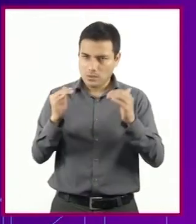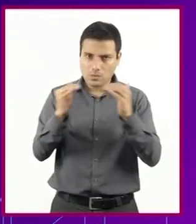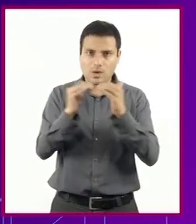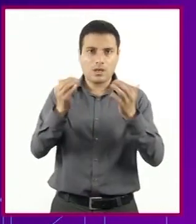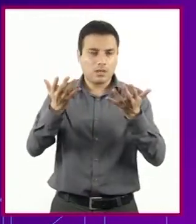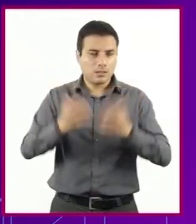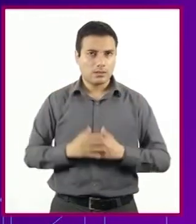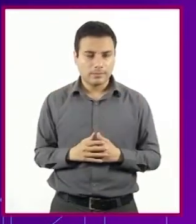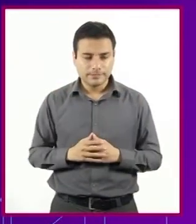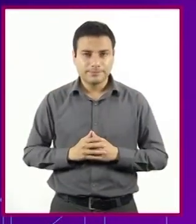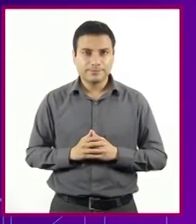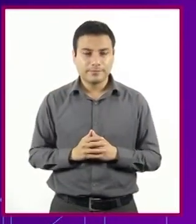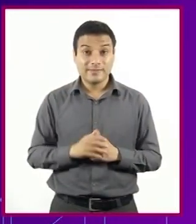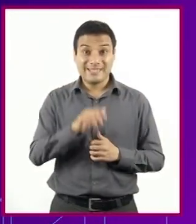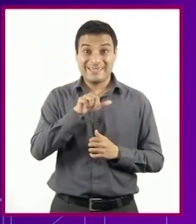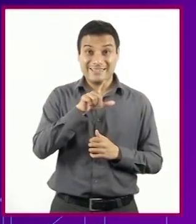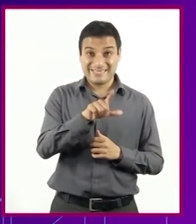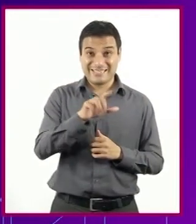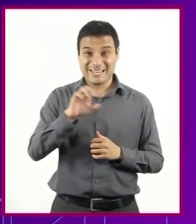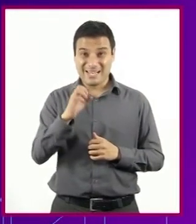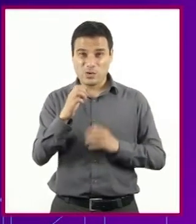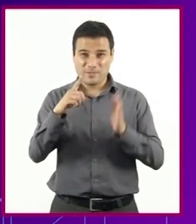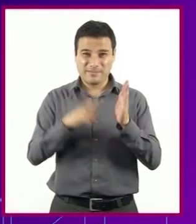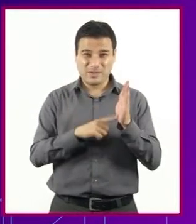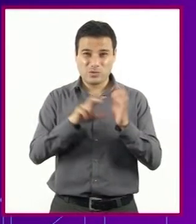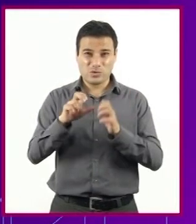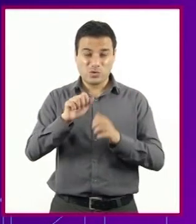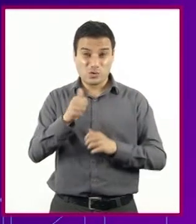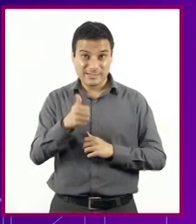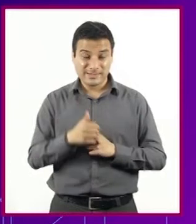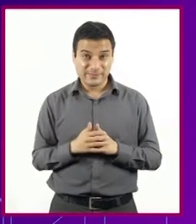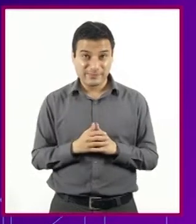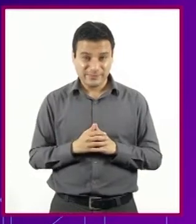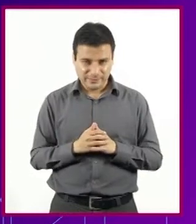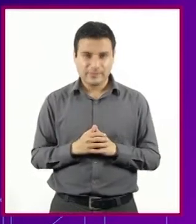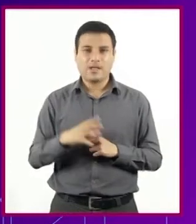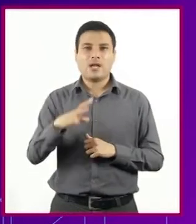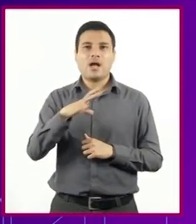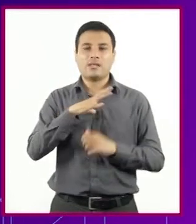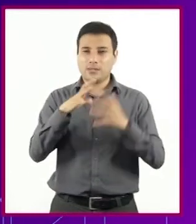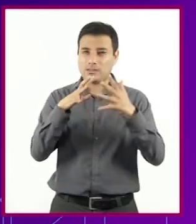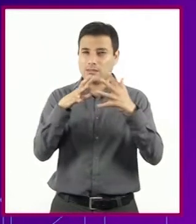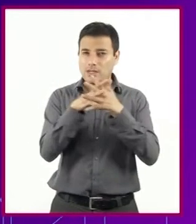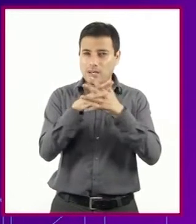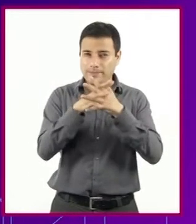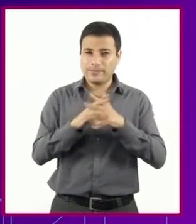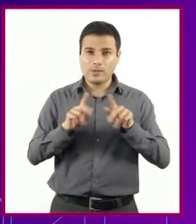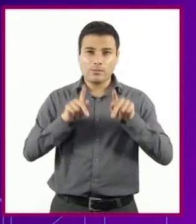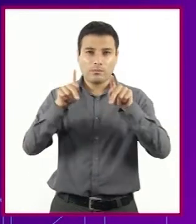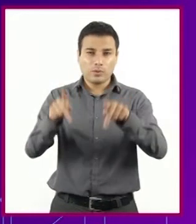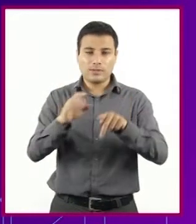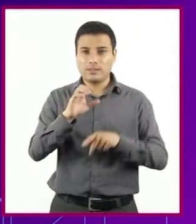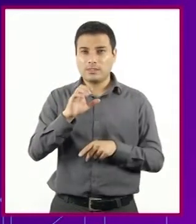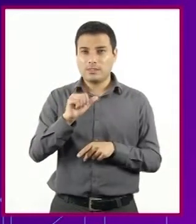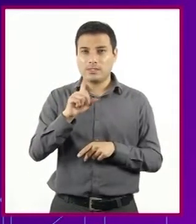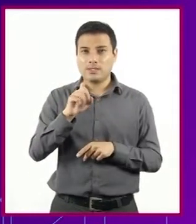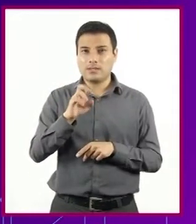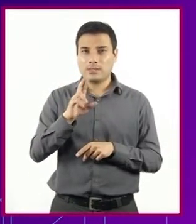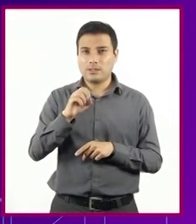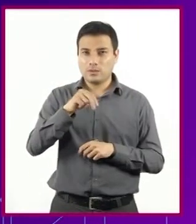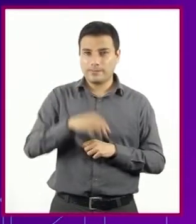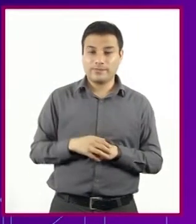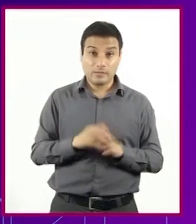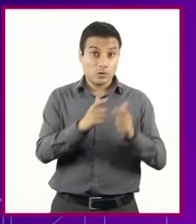nación. El 17 de enero de 1811 se llevó a cabo la batalla del Puente de Calderón, en la que el